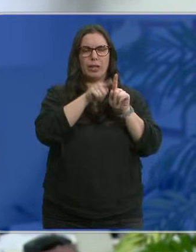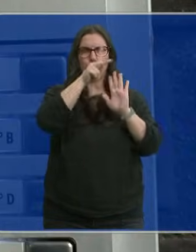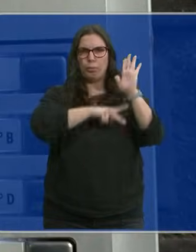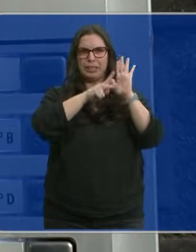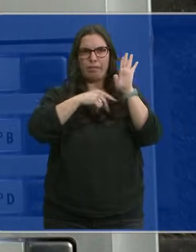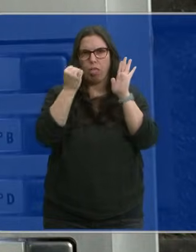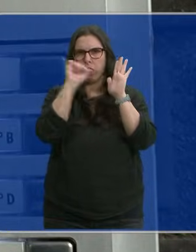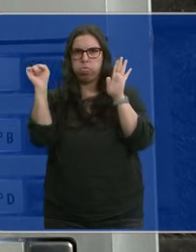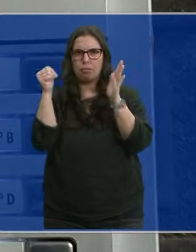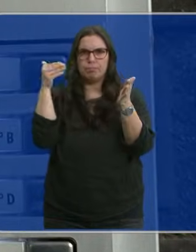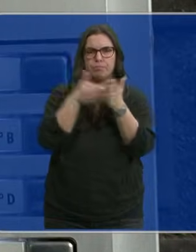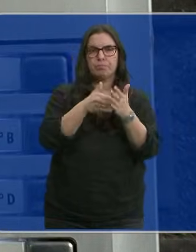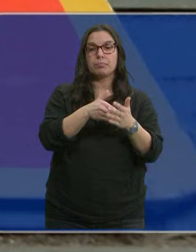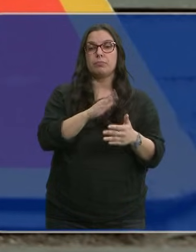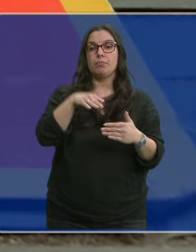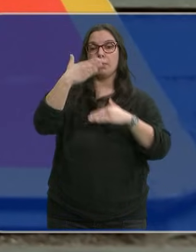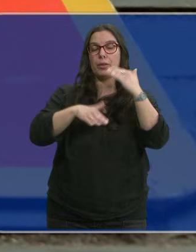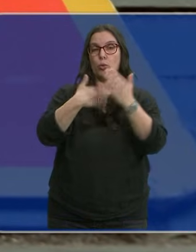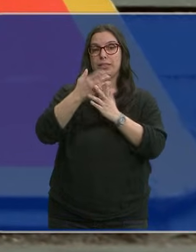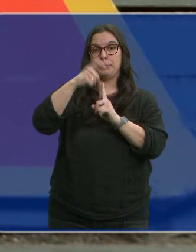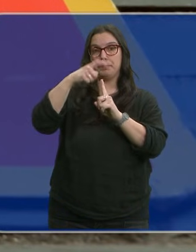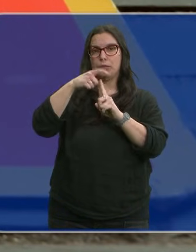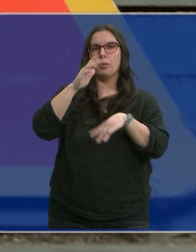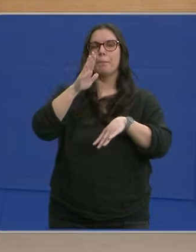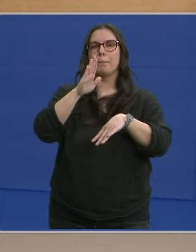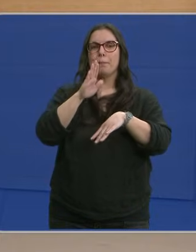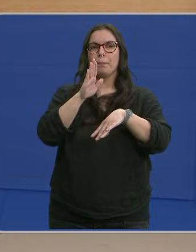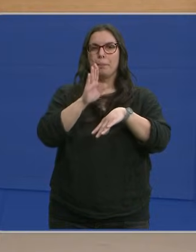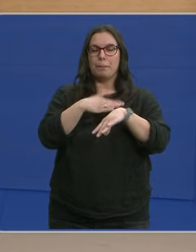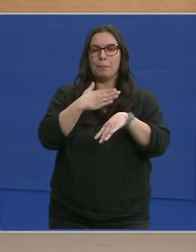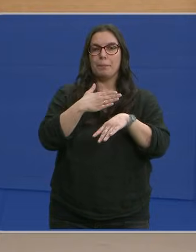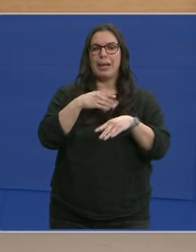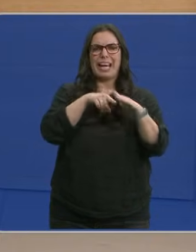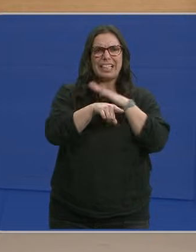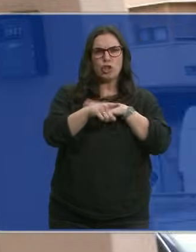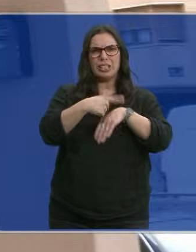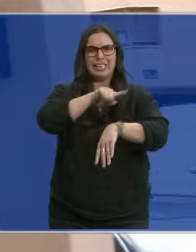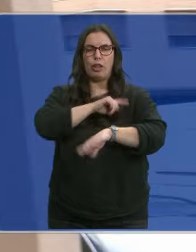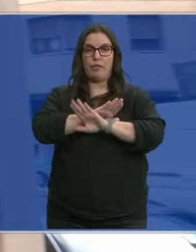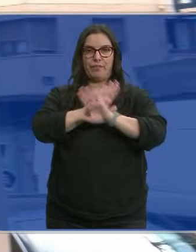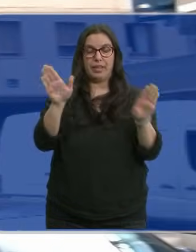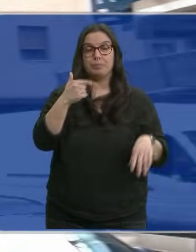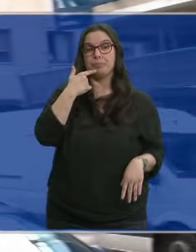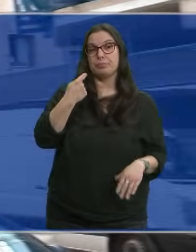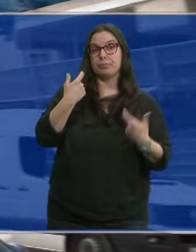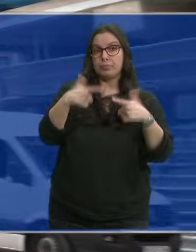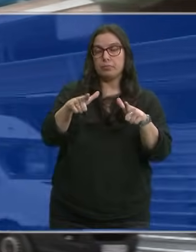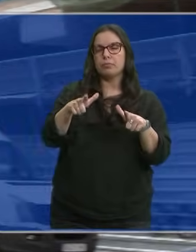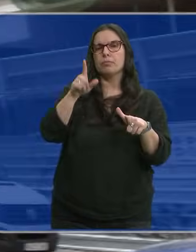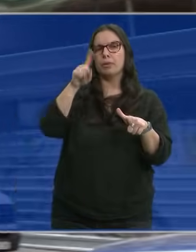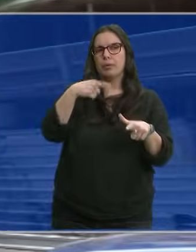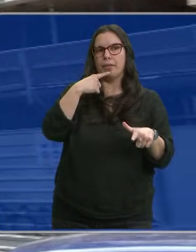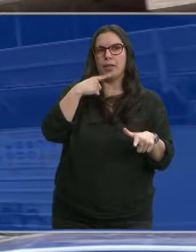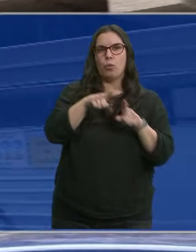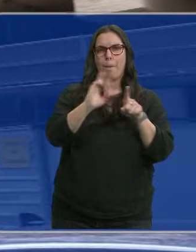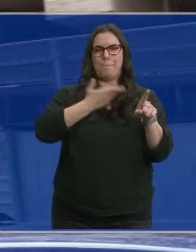con la normativa. Y le ha dado de plazo hasta el mes de mayo para que elimine esa excesiva burocracia. Desde el sector, además, lamentan